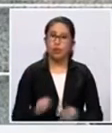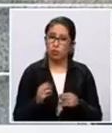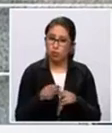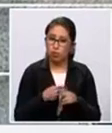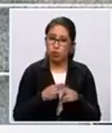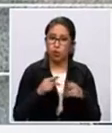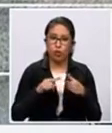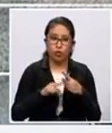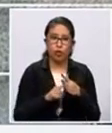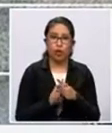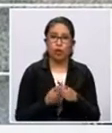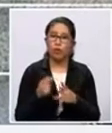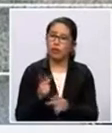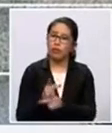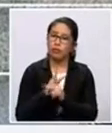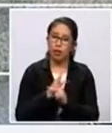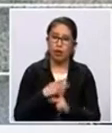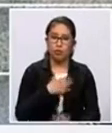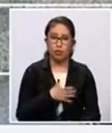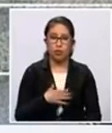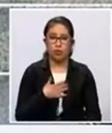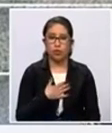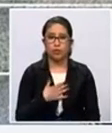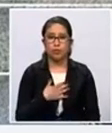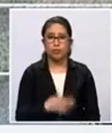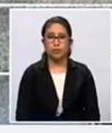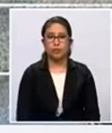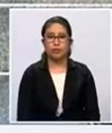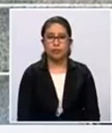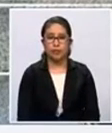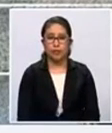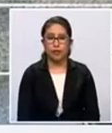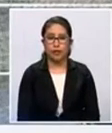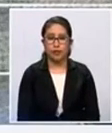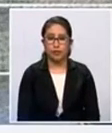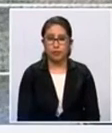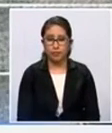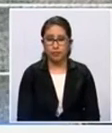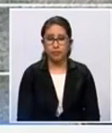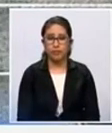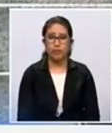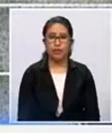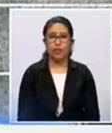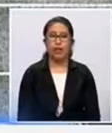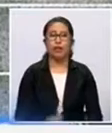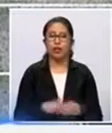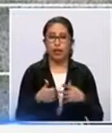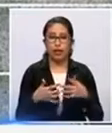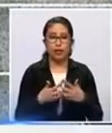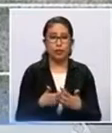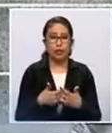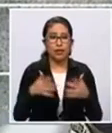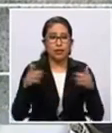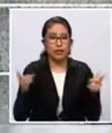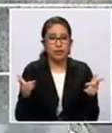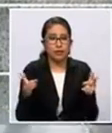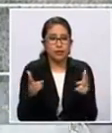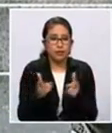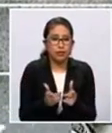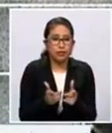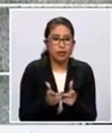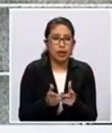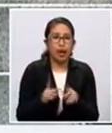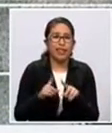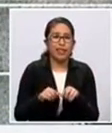con estos créditos, básicamente para el sector pequeño, mediano, de acuerdo al